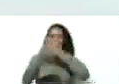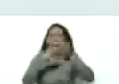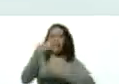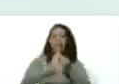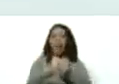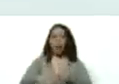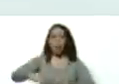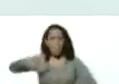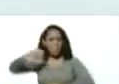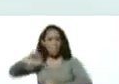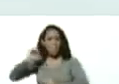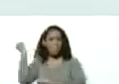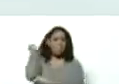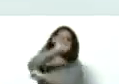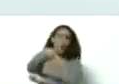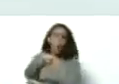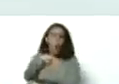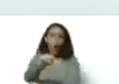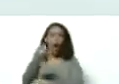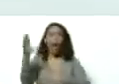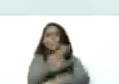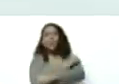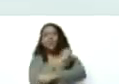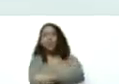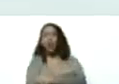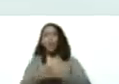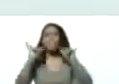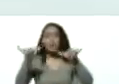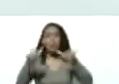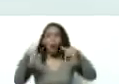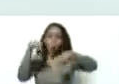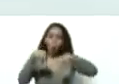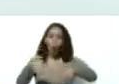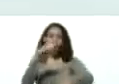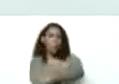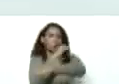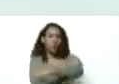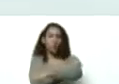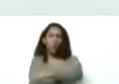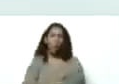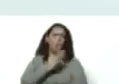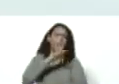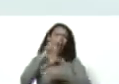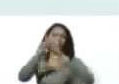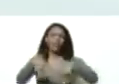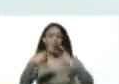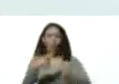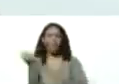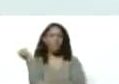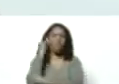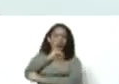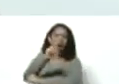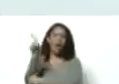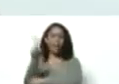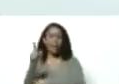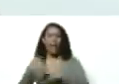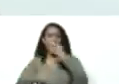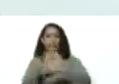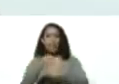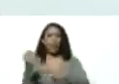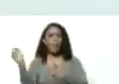pela a esta derecha, que es la misma de hoy, a esta oposición neofascista, que es la misma de hoy. Una pela le dio.